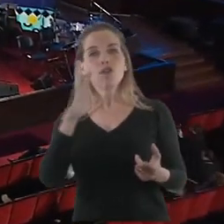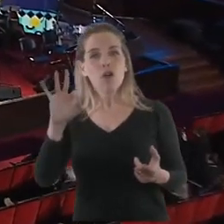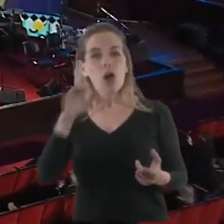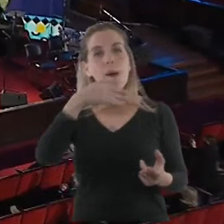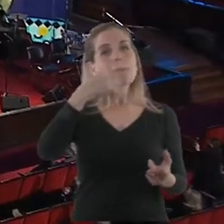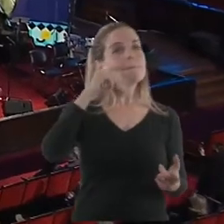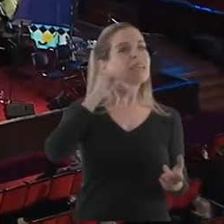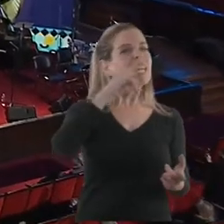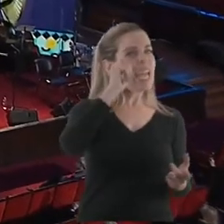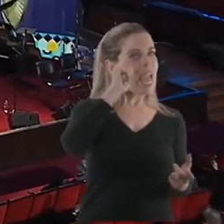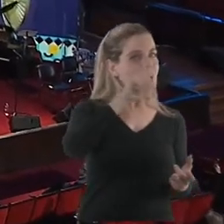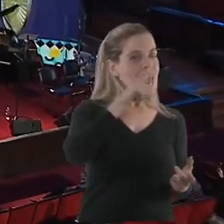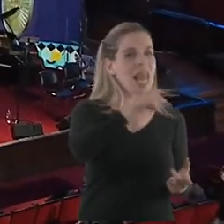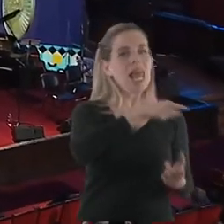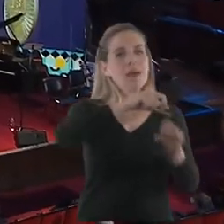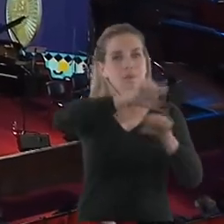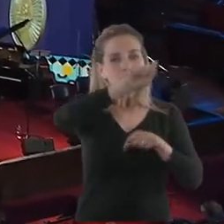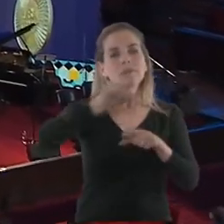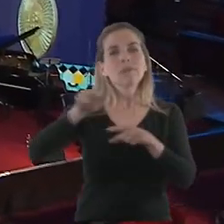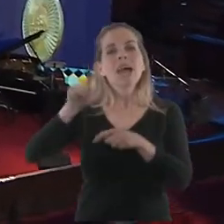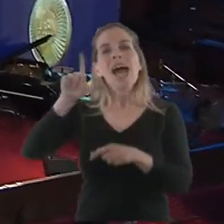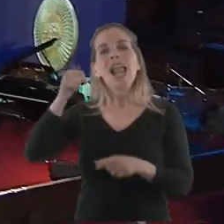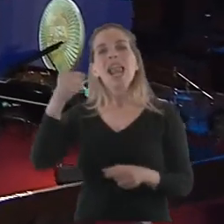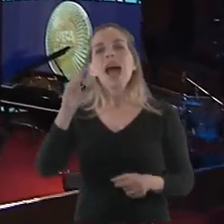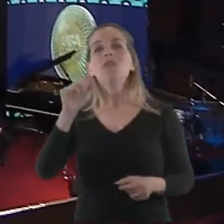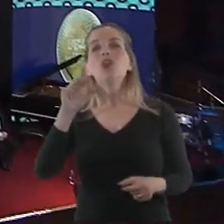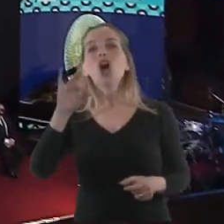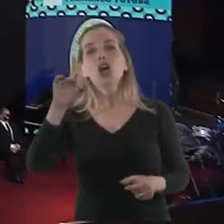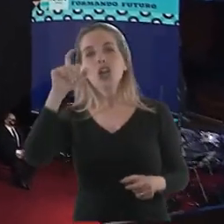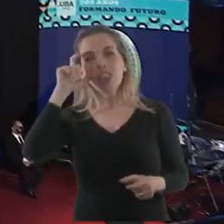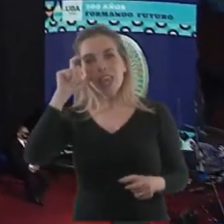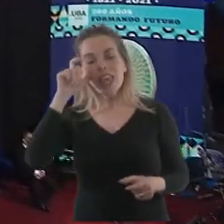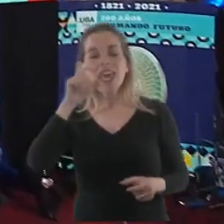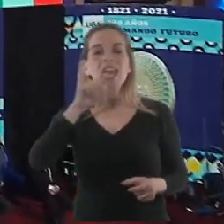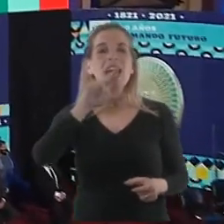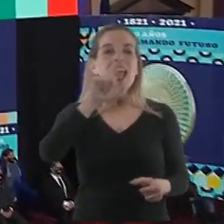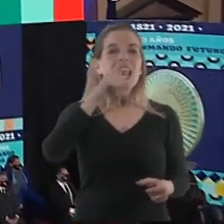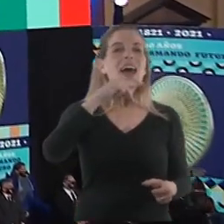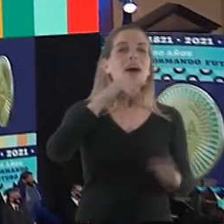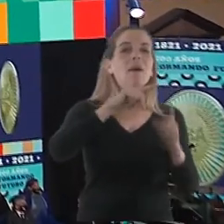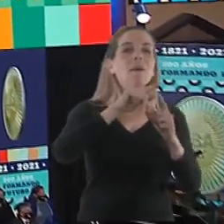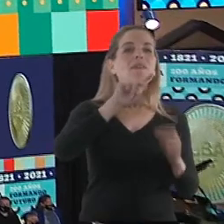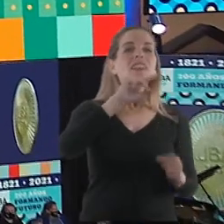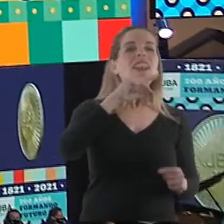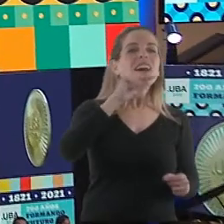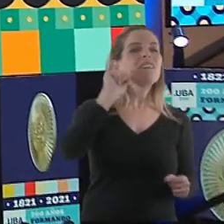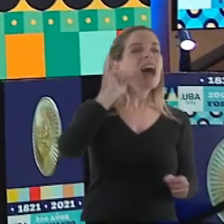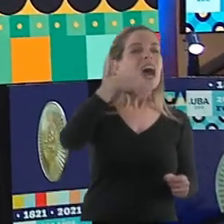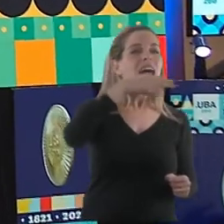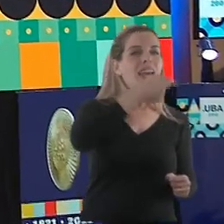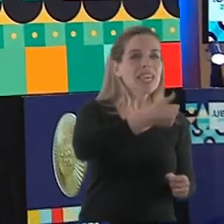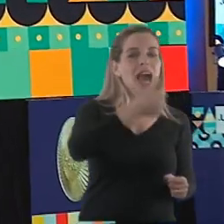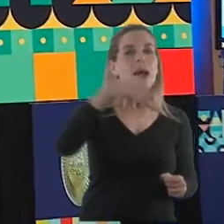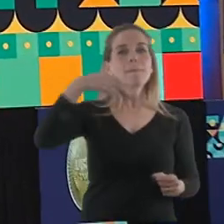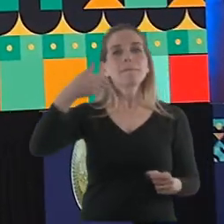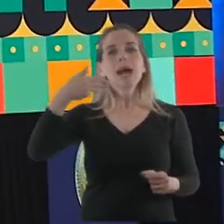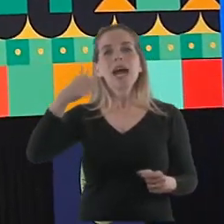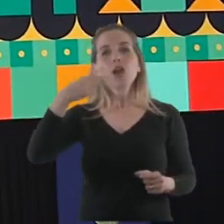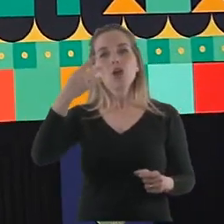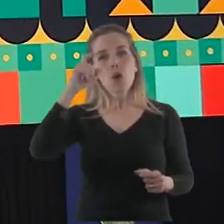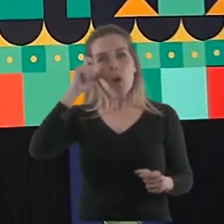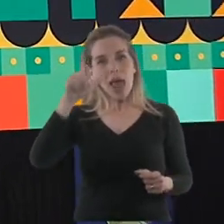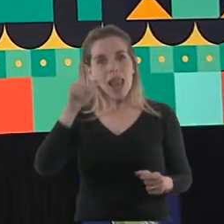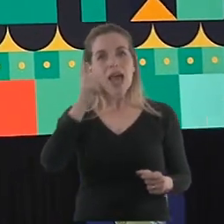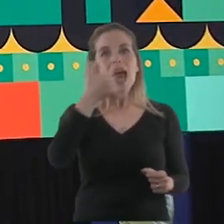Miguel Kosuskok, Miguel Laborde, Roberto Labaña, Adela Leibovich, Manuel Limeres,